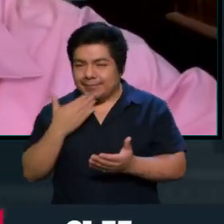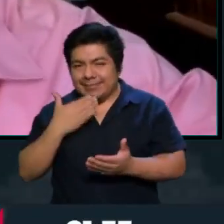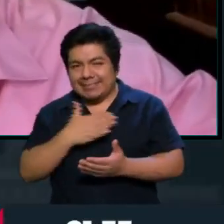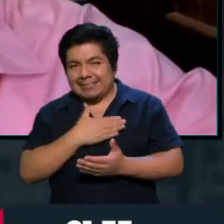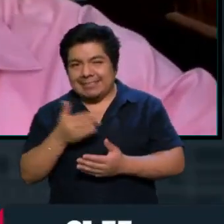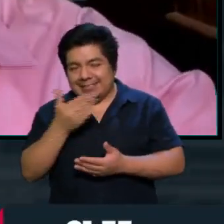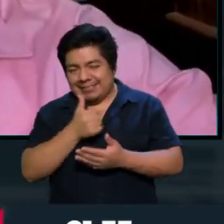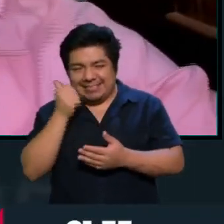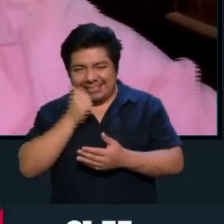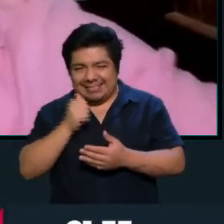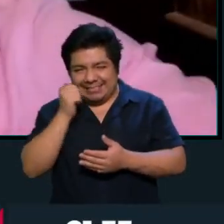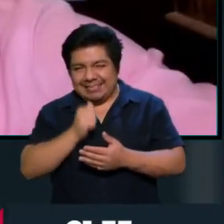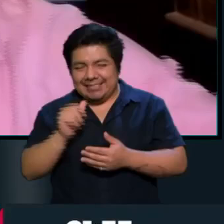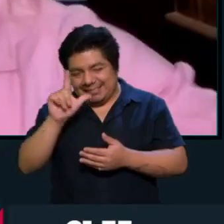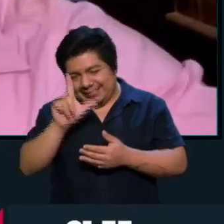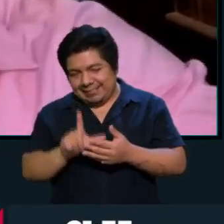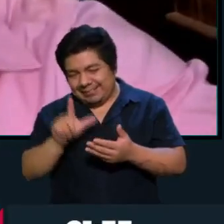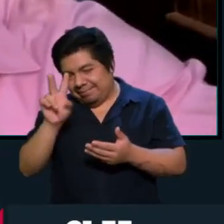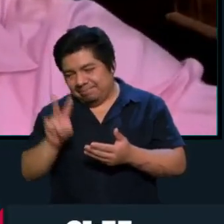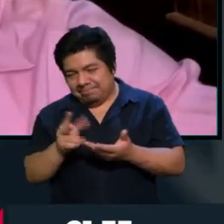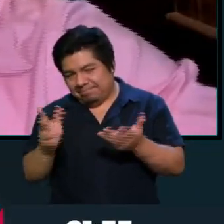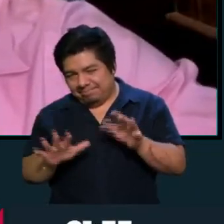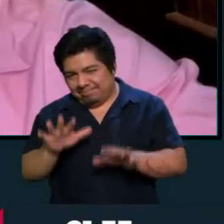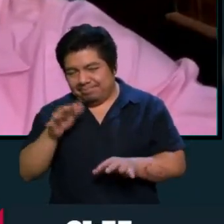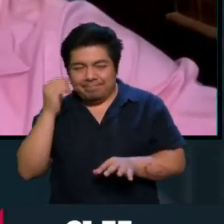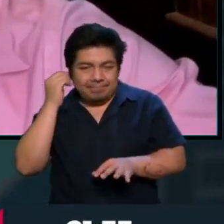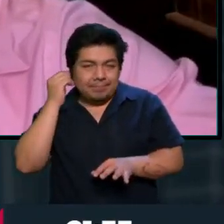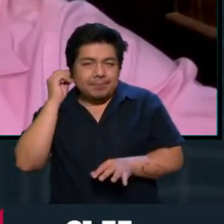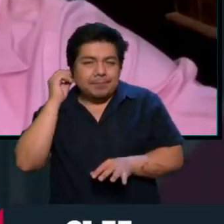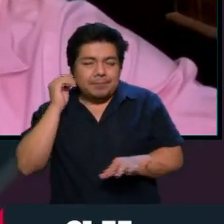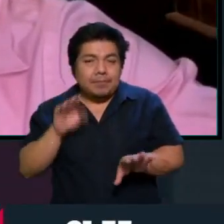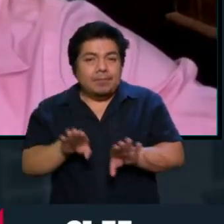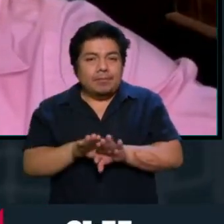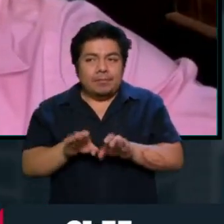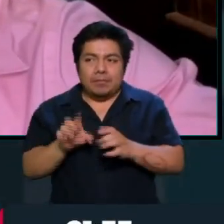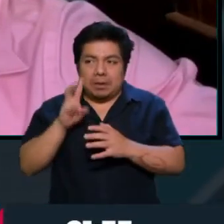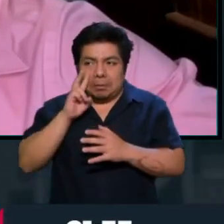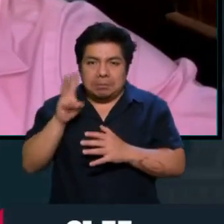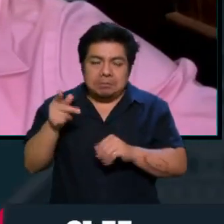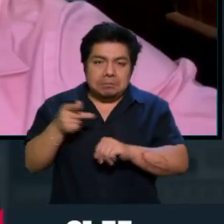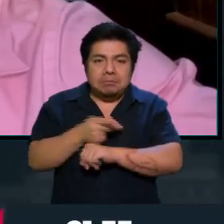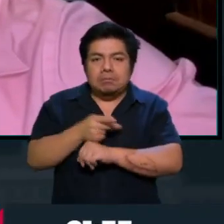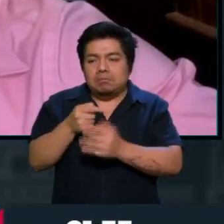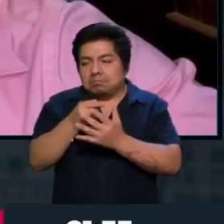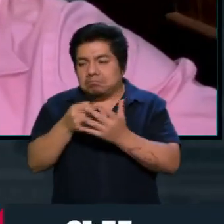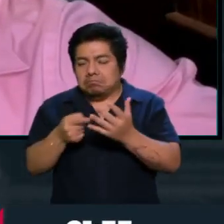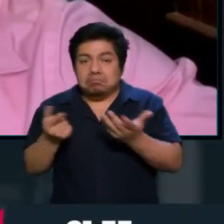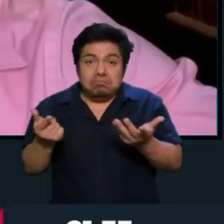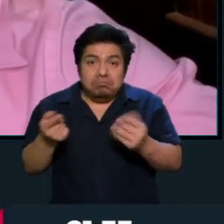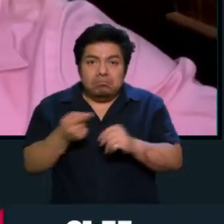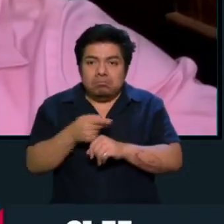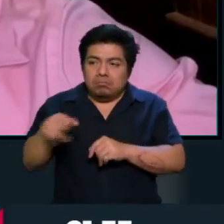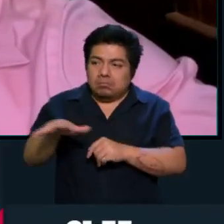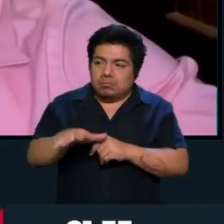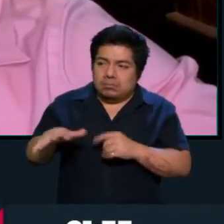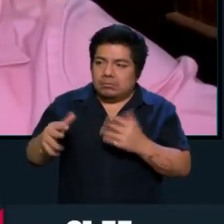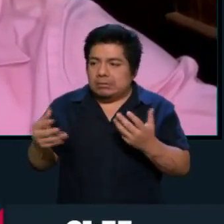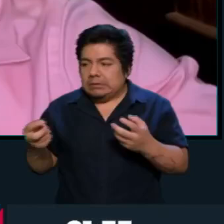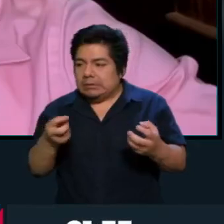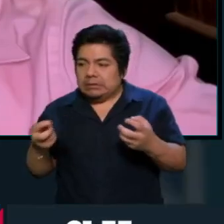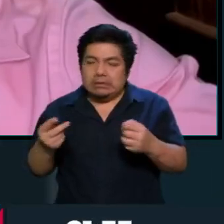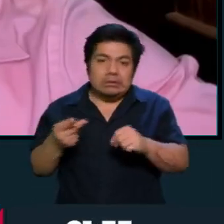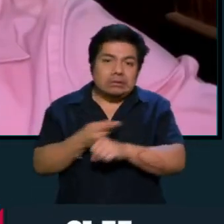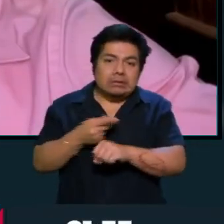como cada semana. Qué bueno que está con nosotros. Cuéntenos cómo ve esta situación, cuál es el escenario que se ve en esta incertidumbre de qué va a